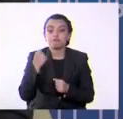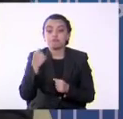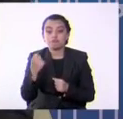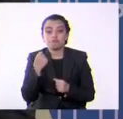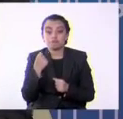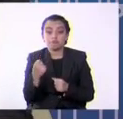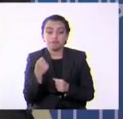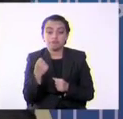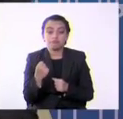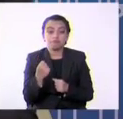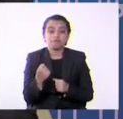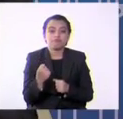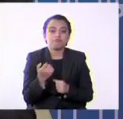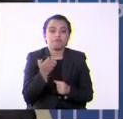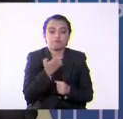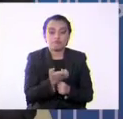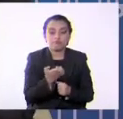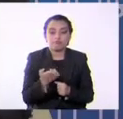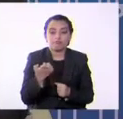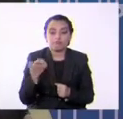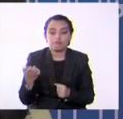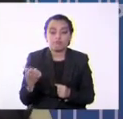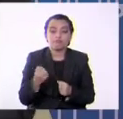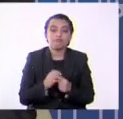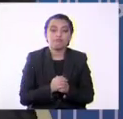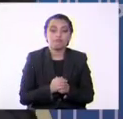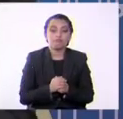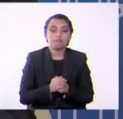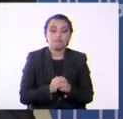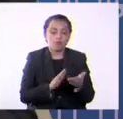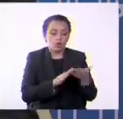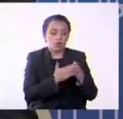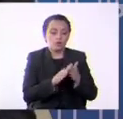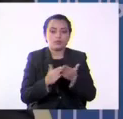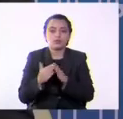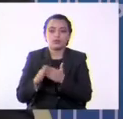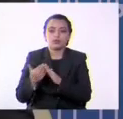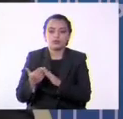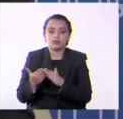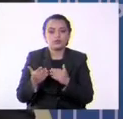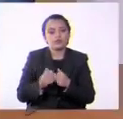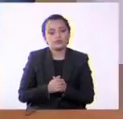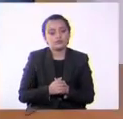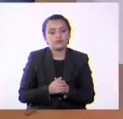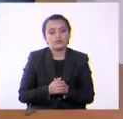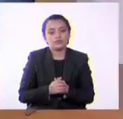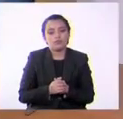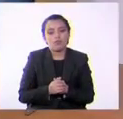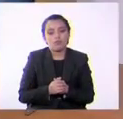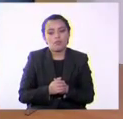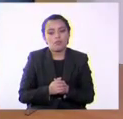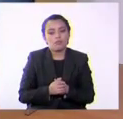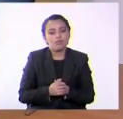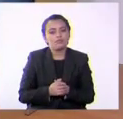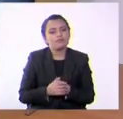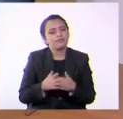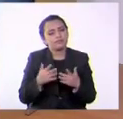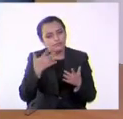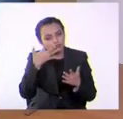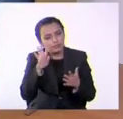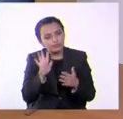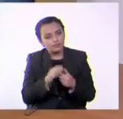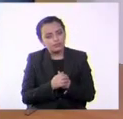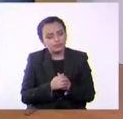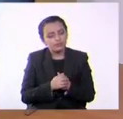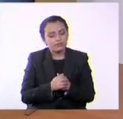que es las comunidades que son o beneficiadas o afectadas por estos megaproyectos. Por mencionar el caso que